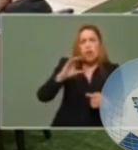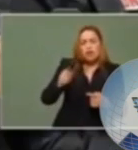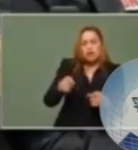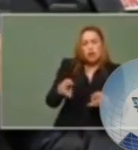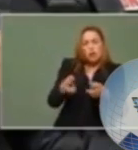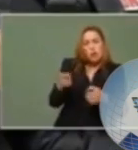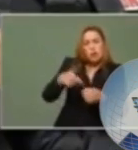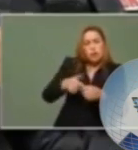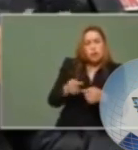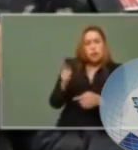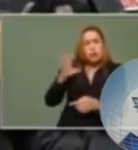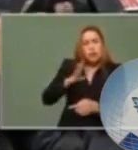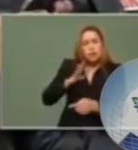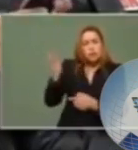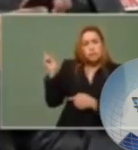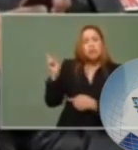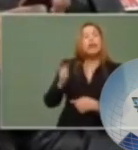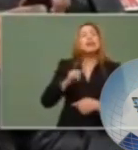miren continúa